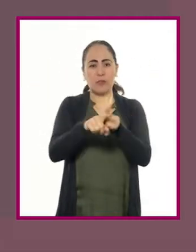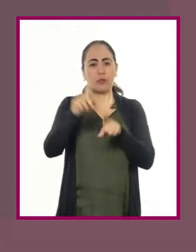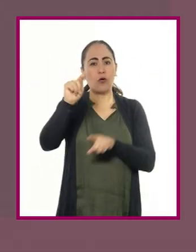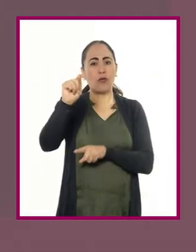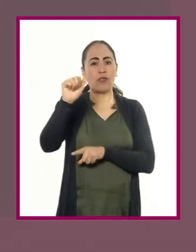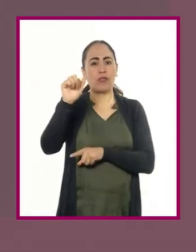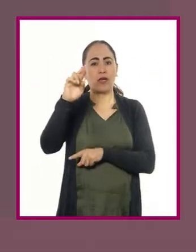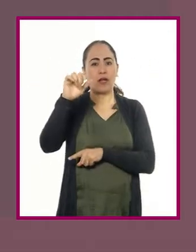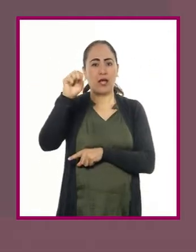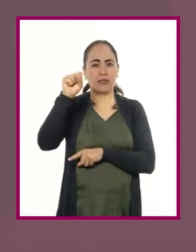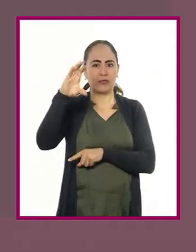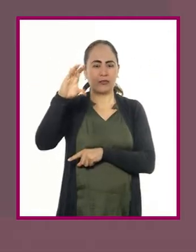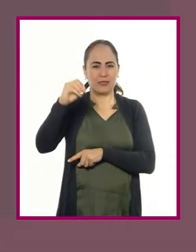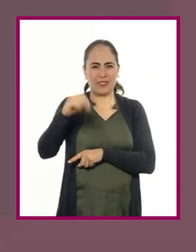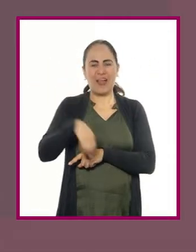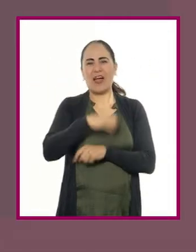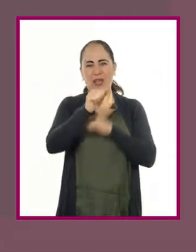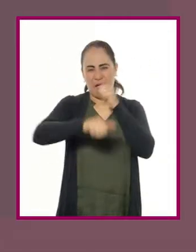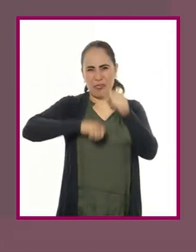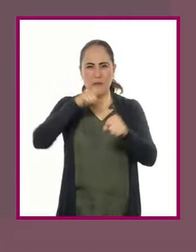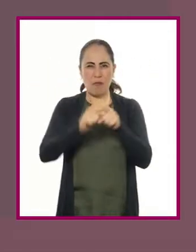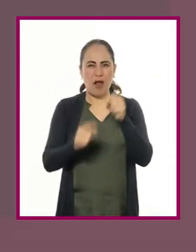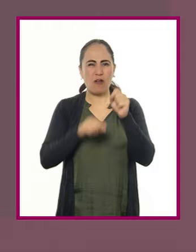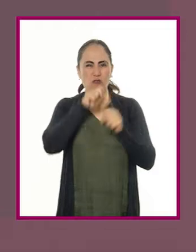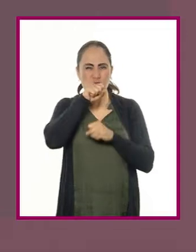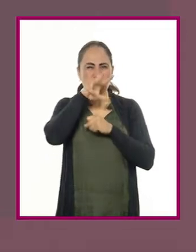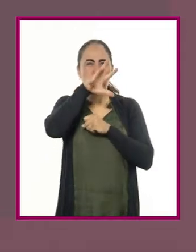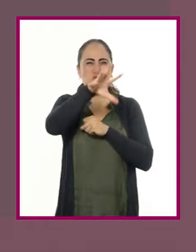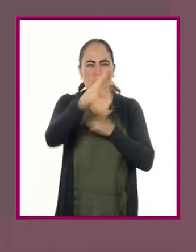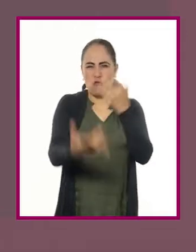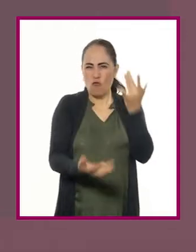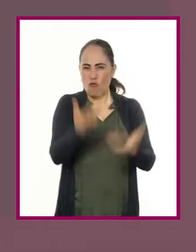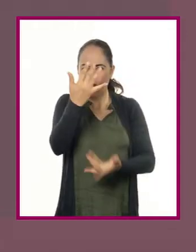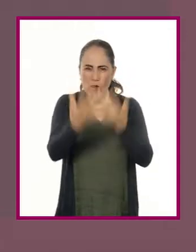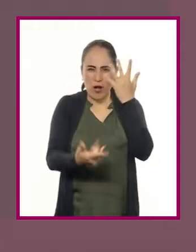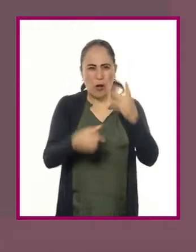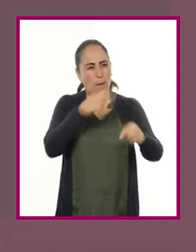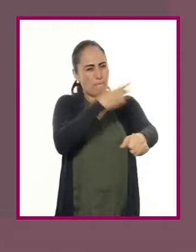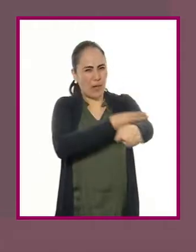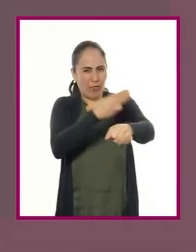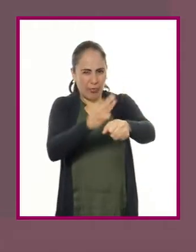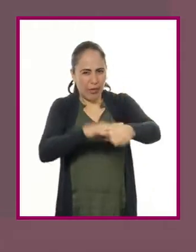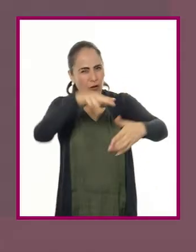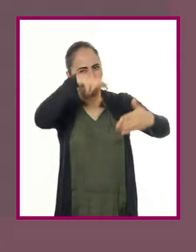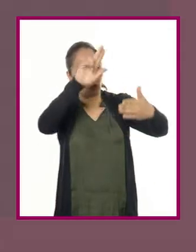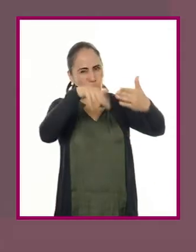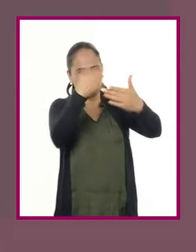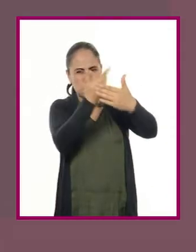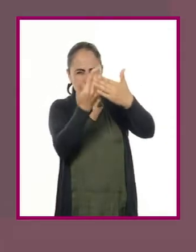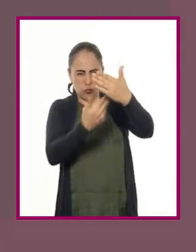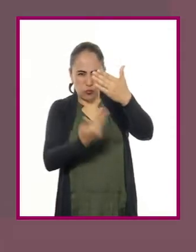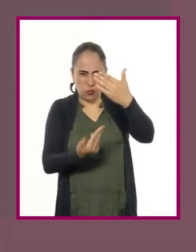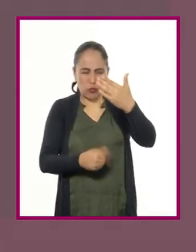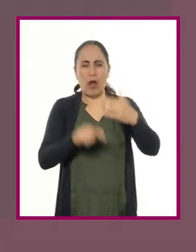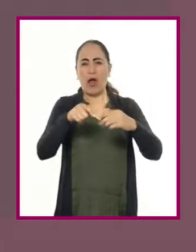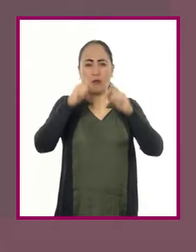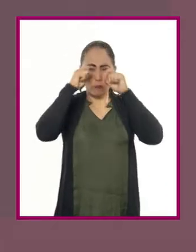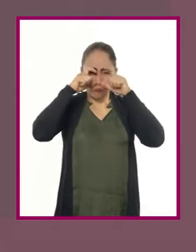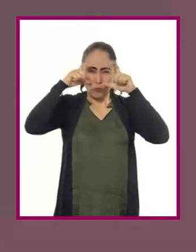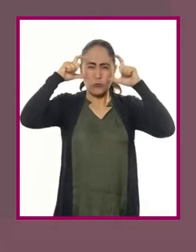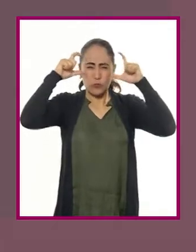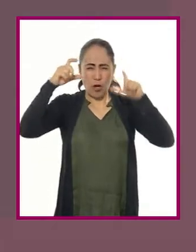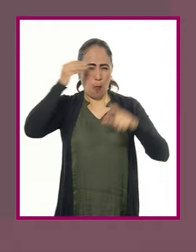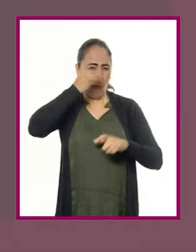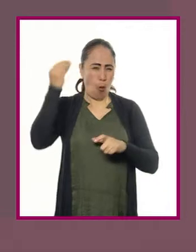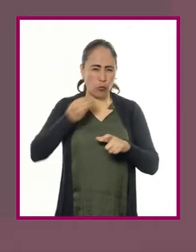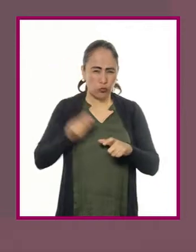un enorme dragón sobre ruedas, hecho de madera, lienzo y pintura, con ojos espantosos, fauces